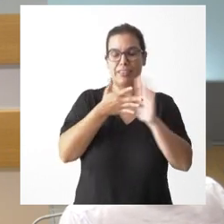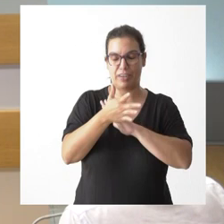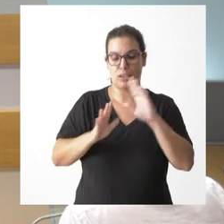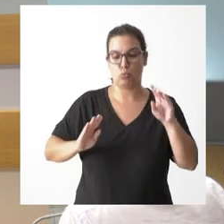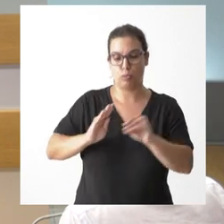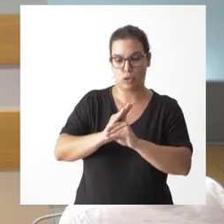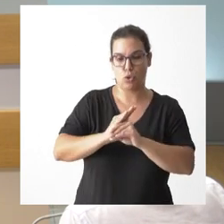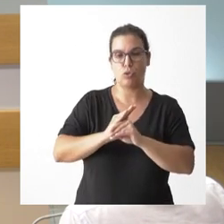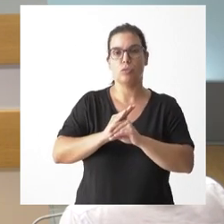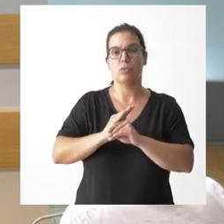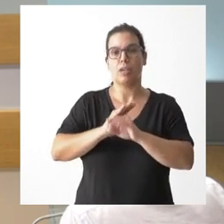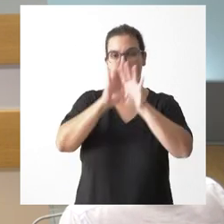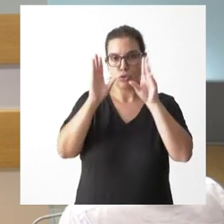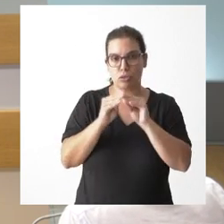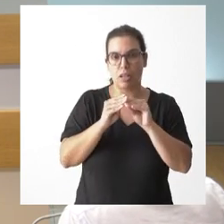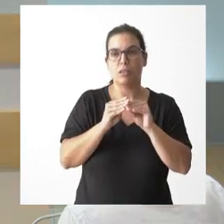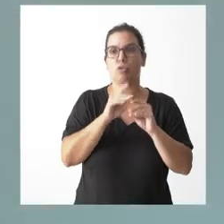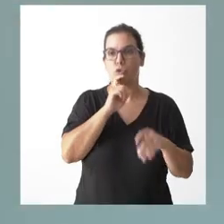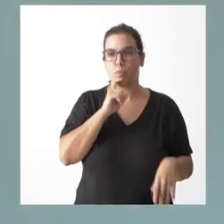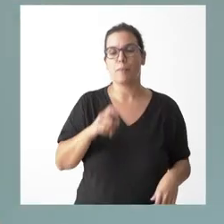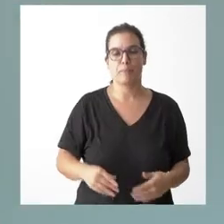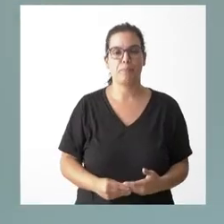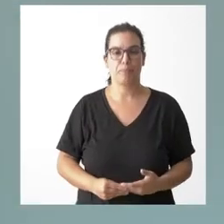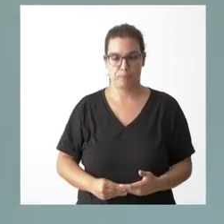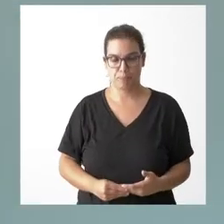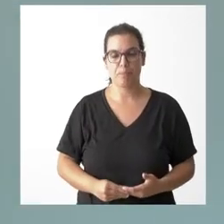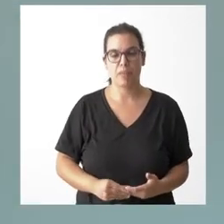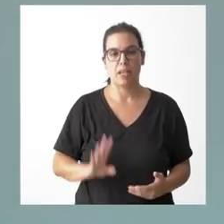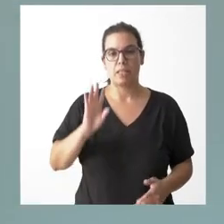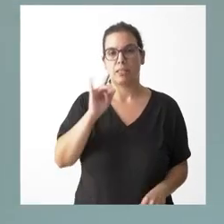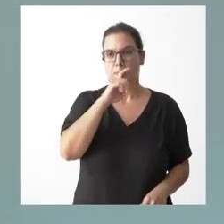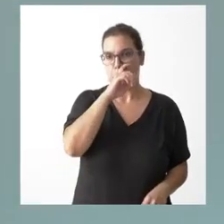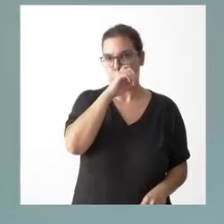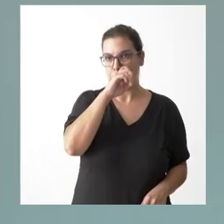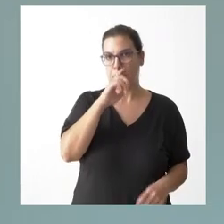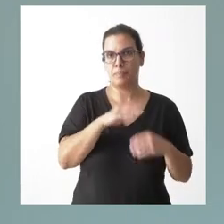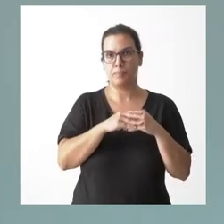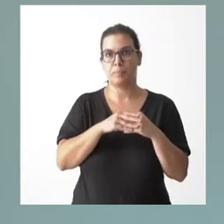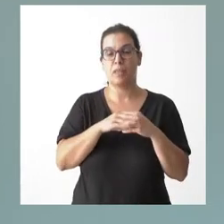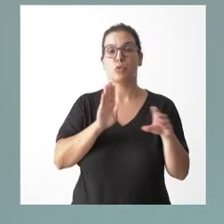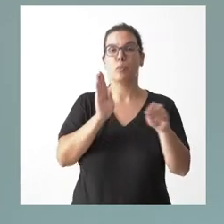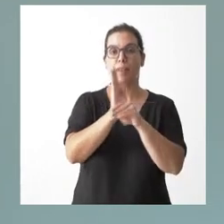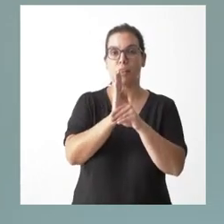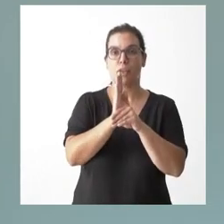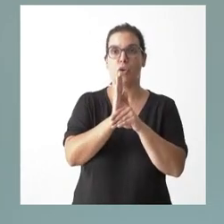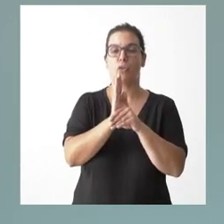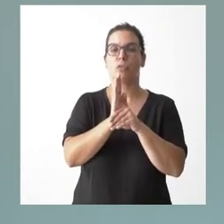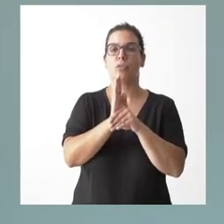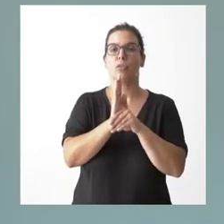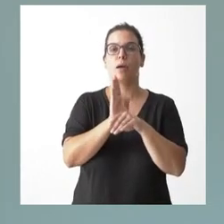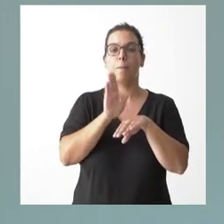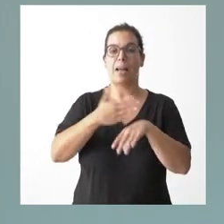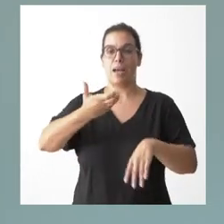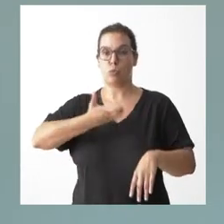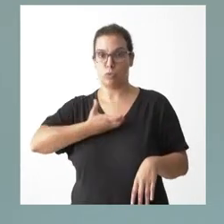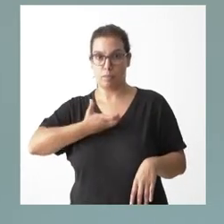términos homogéneos a cuánto asciende? Sí, la subvención esta, como digo, es para entidades de ayuntamientos y